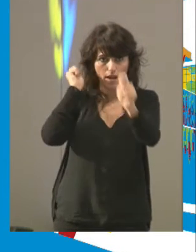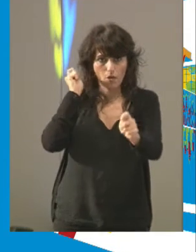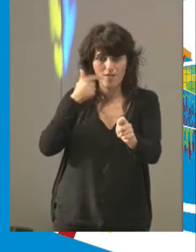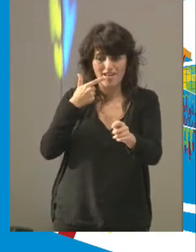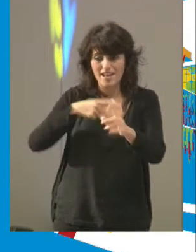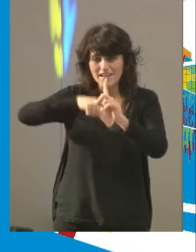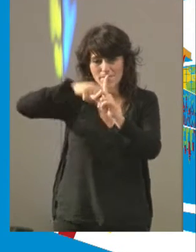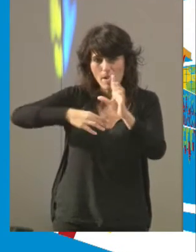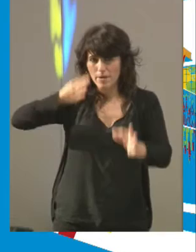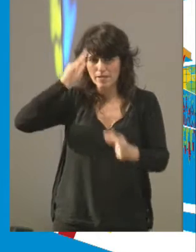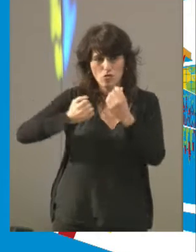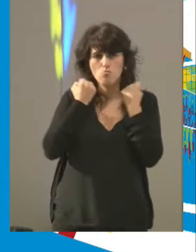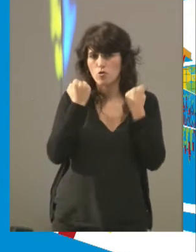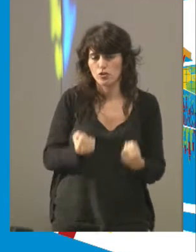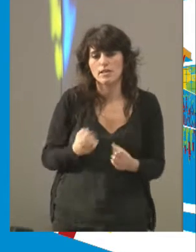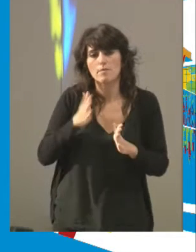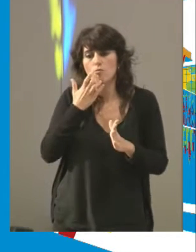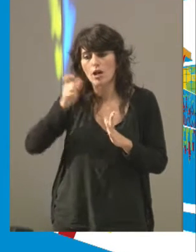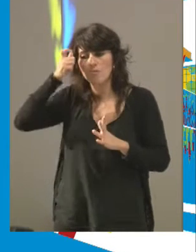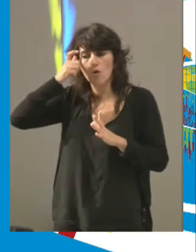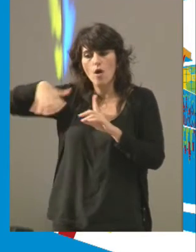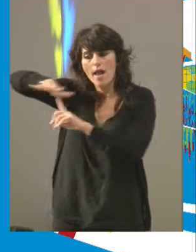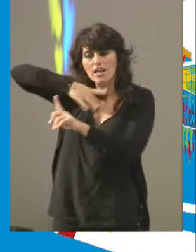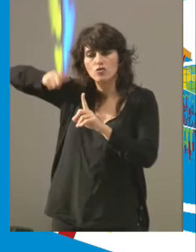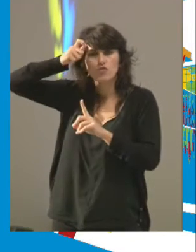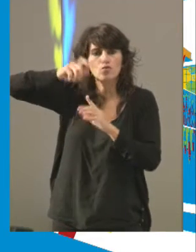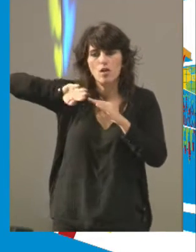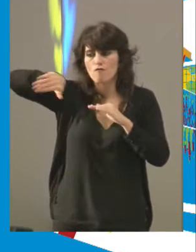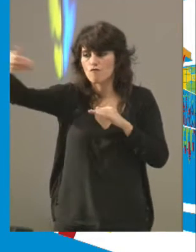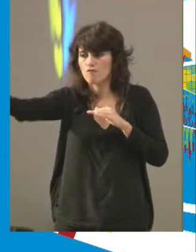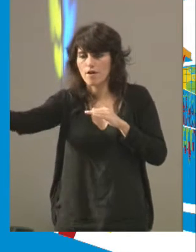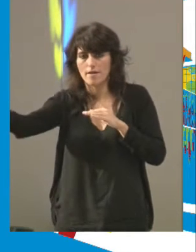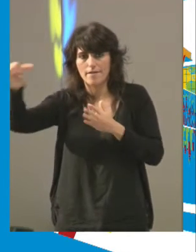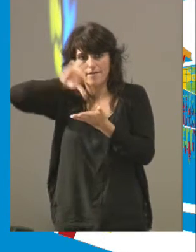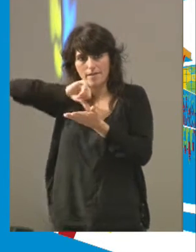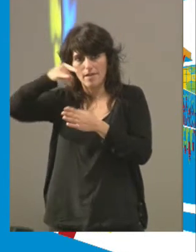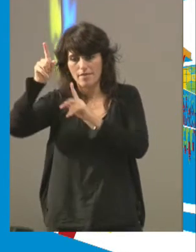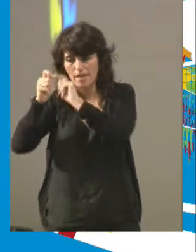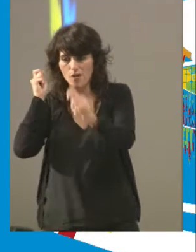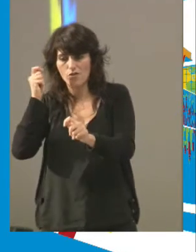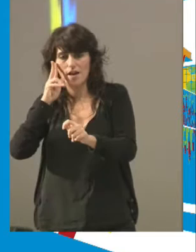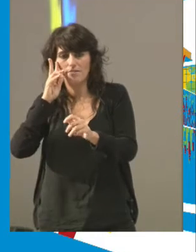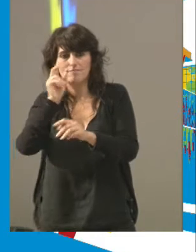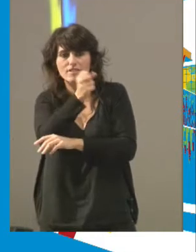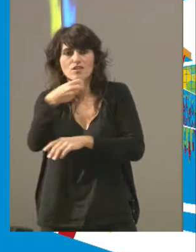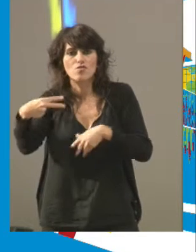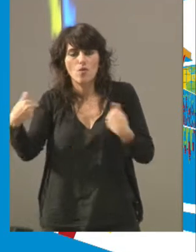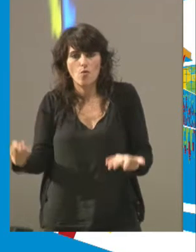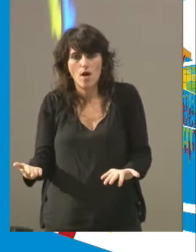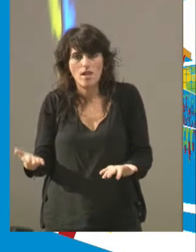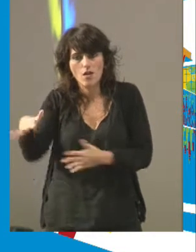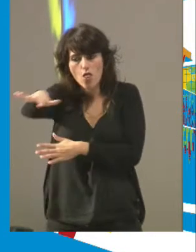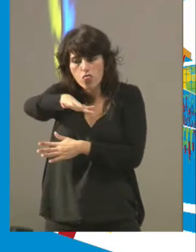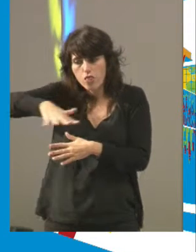precisión era muy potente, pero cuando nos íbamos a los entornos rurales que se producen dentro del área metropolitana de Zaragoza, resultaba que había